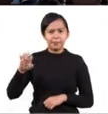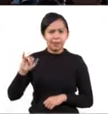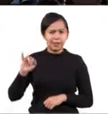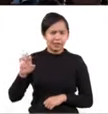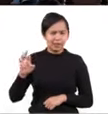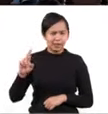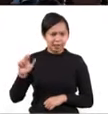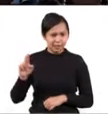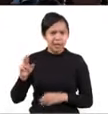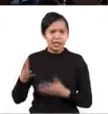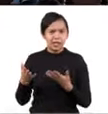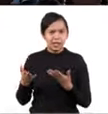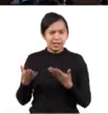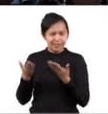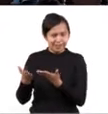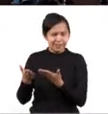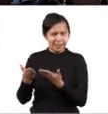Alemania.